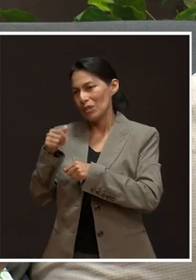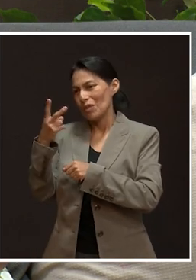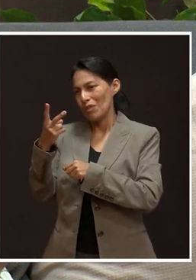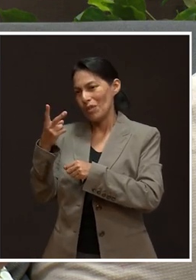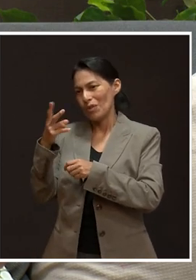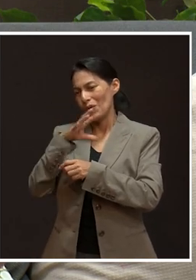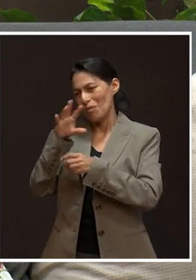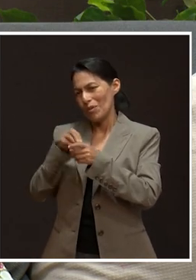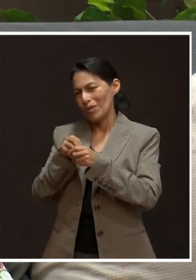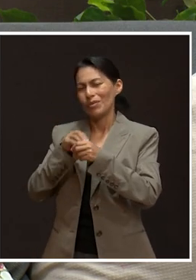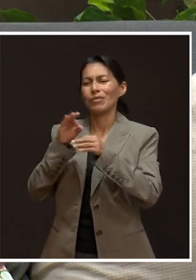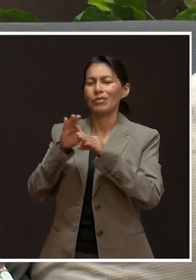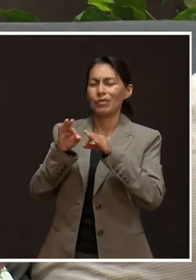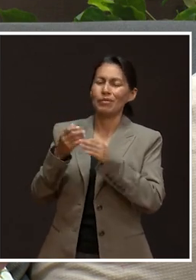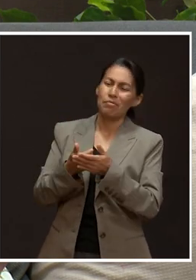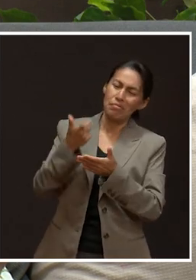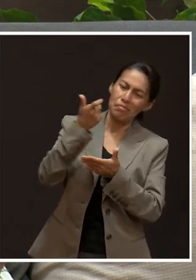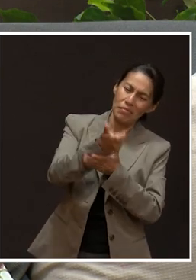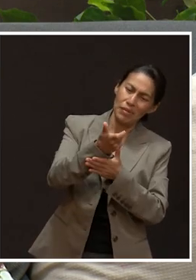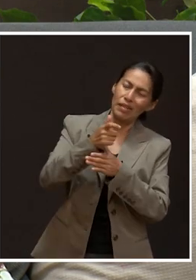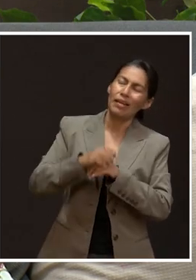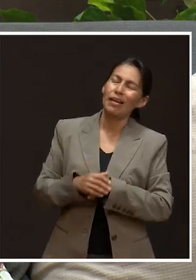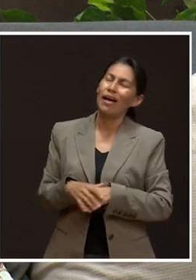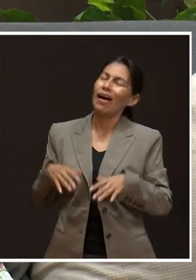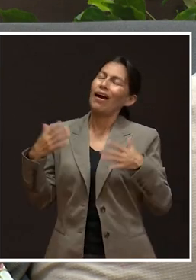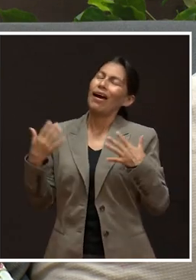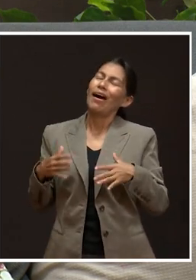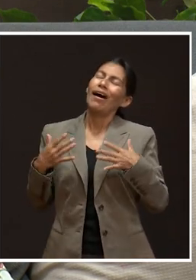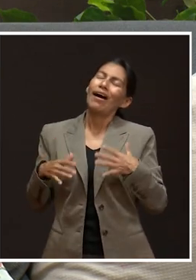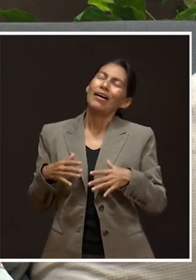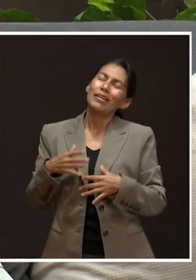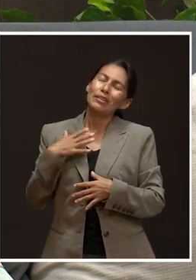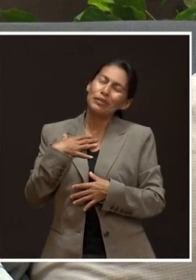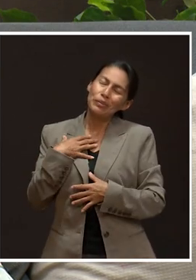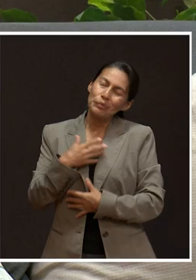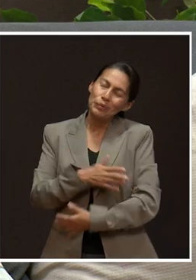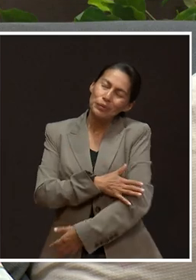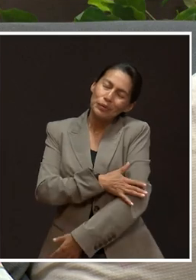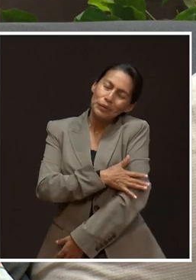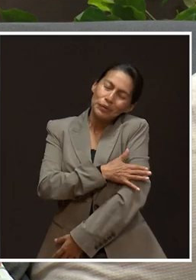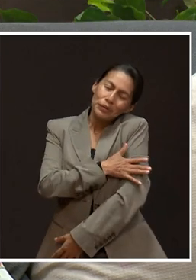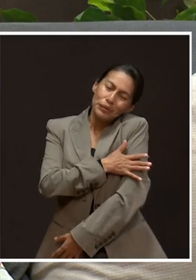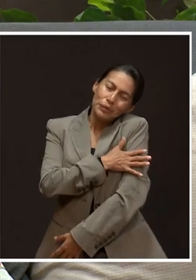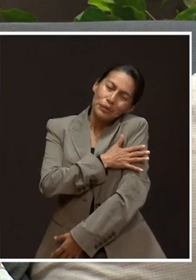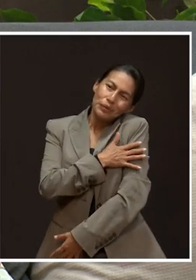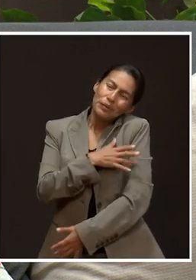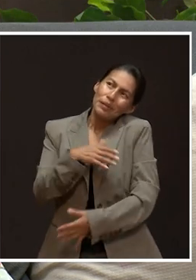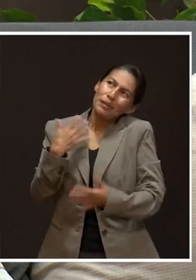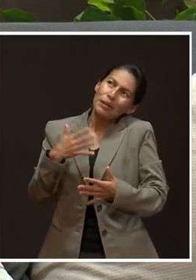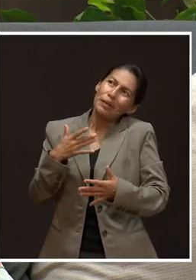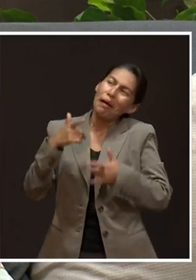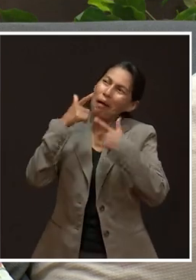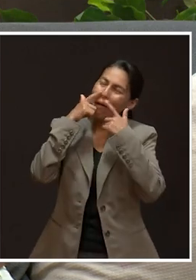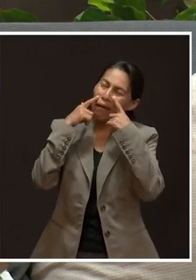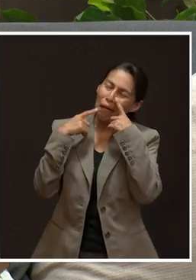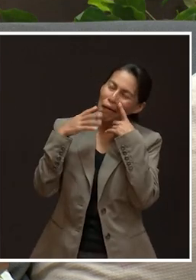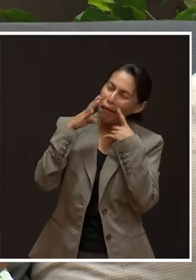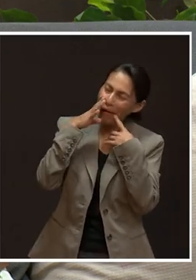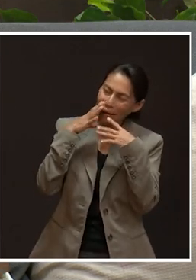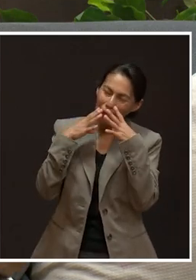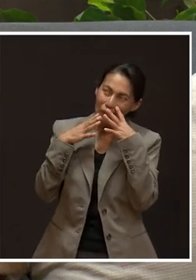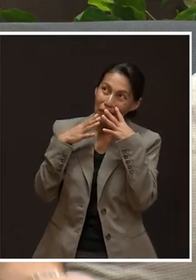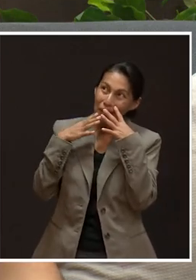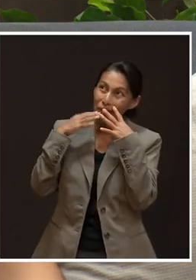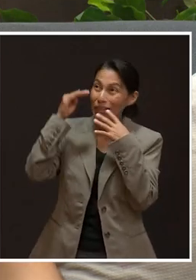me dijo que, pues, que era para mí, y esa noche yo lloré porque yo decía, pues, el señor me